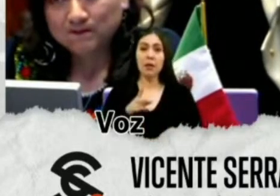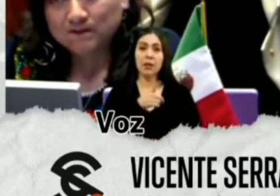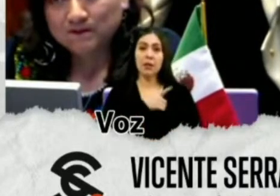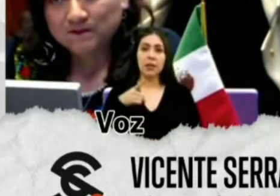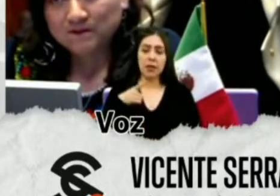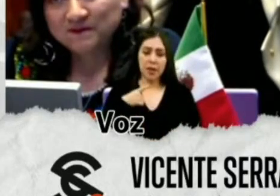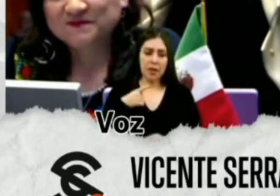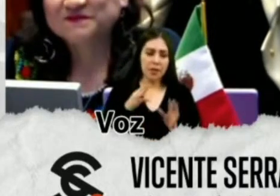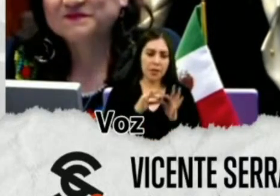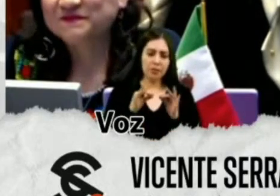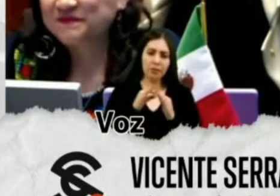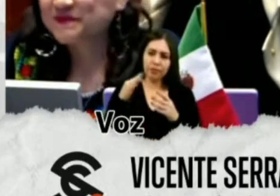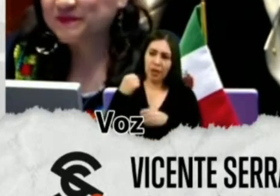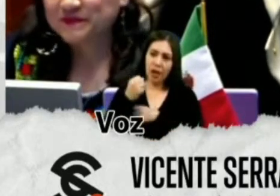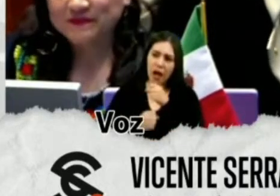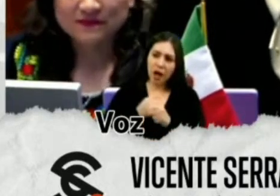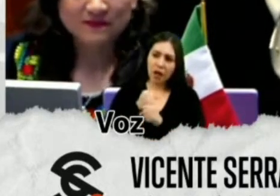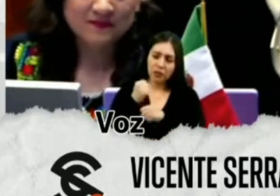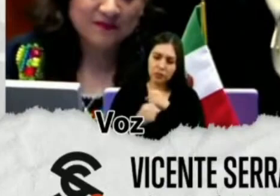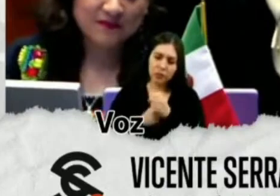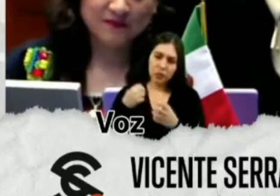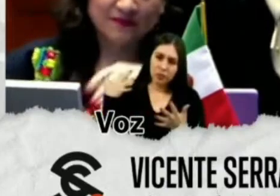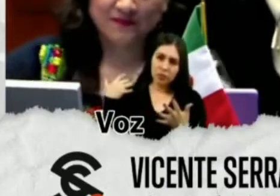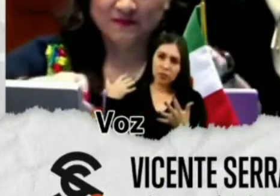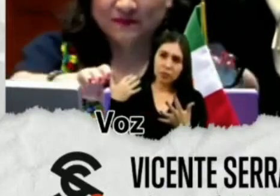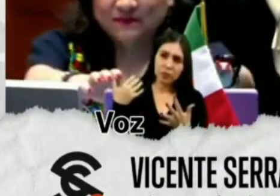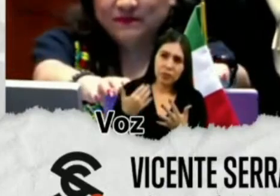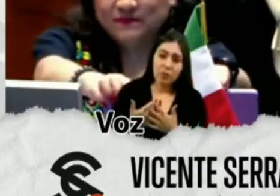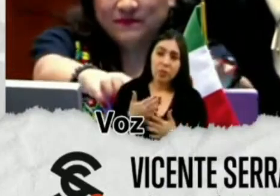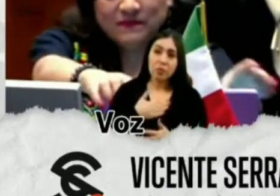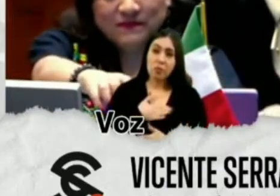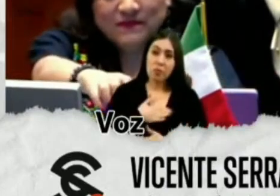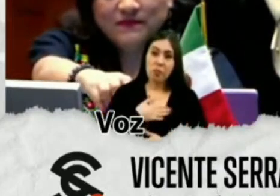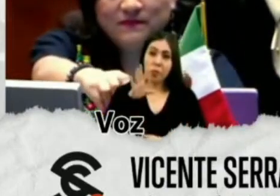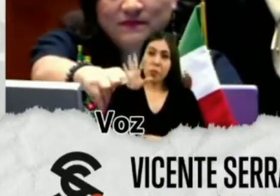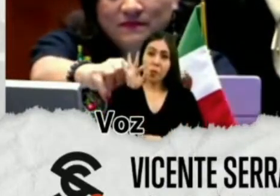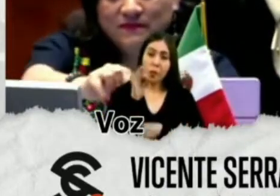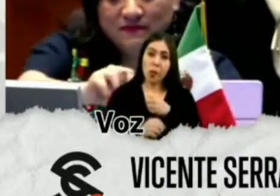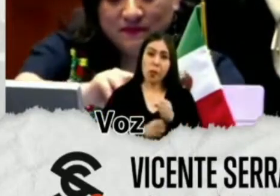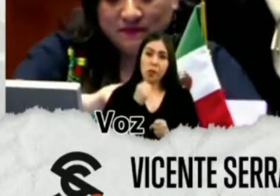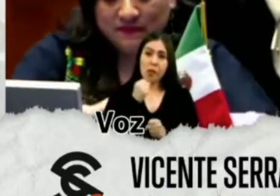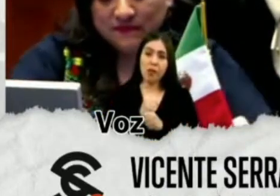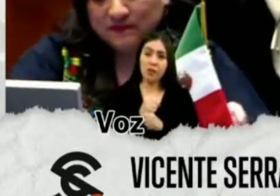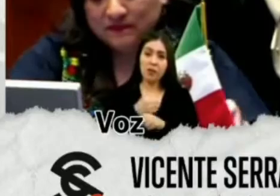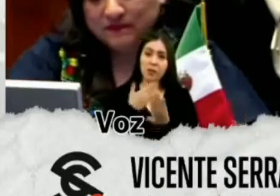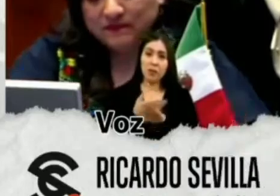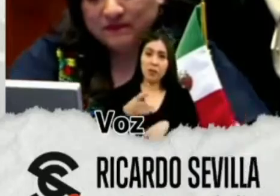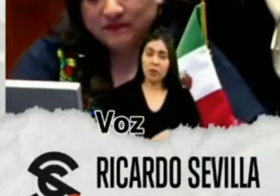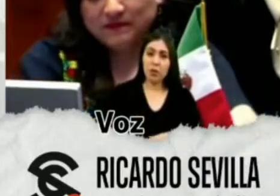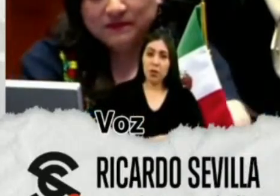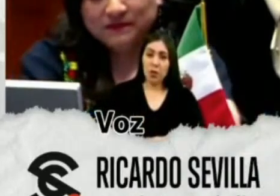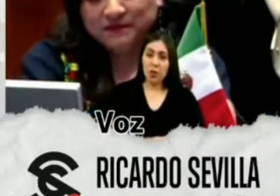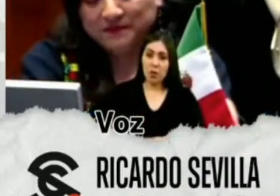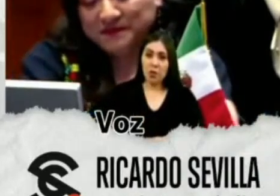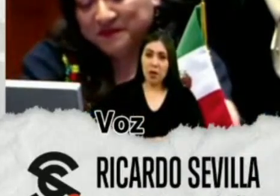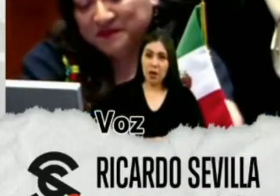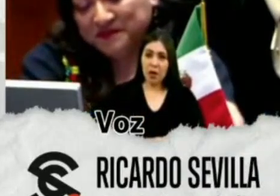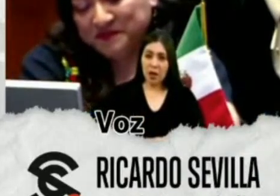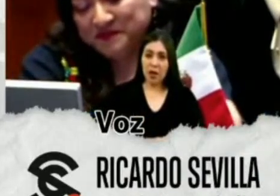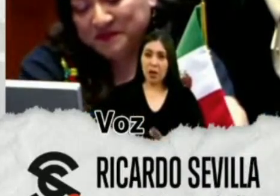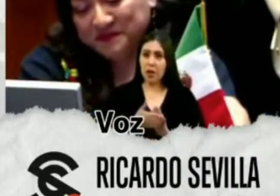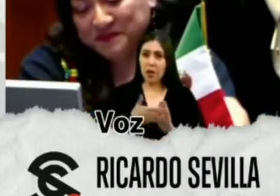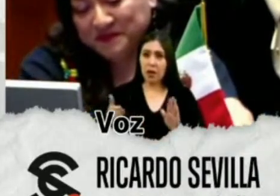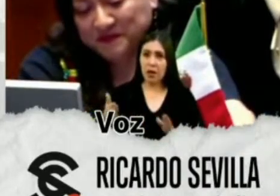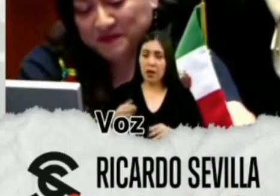otro tema. Mi querido Ricardo, agradezco siempre tu generosidad y tu paciencia. Todo lo contrario, mi querido Vicente,